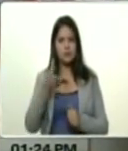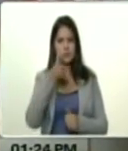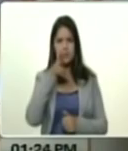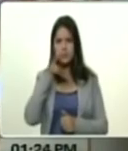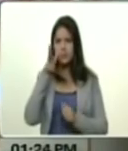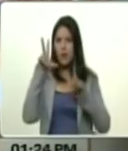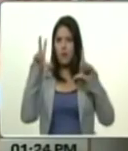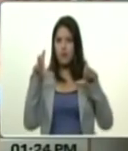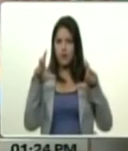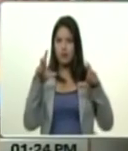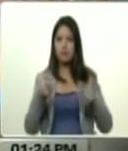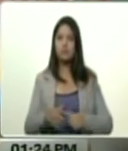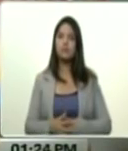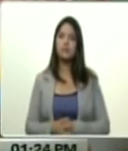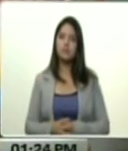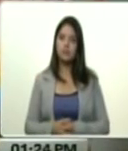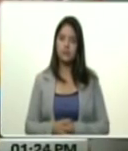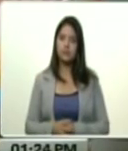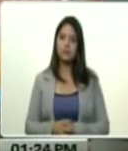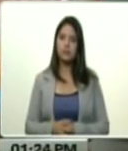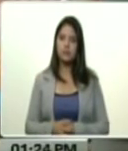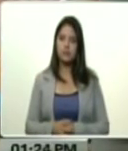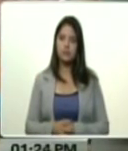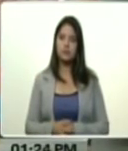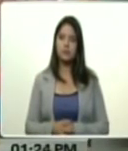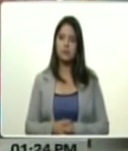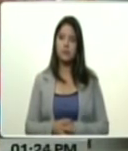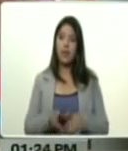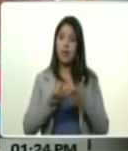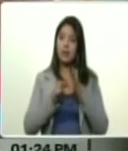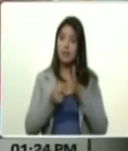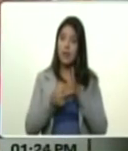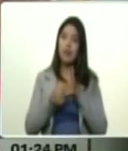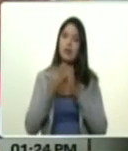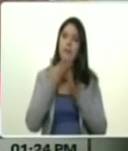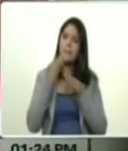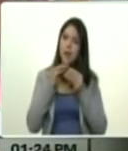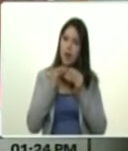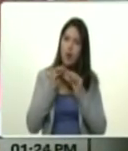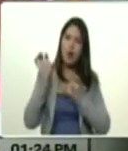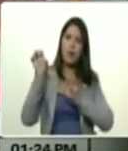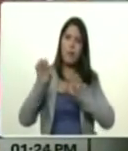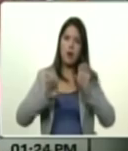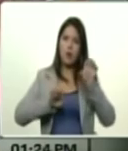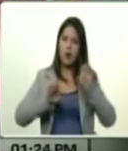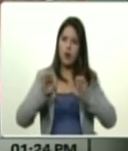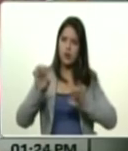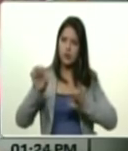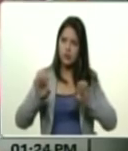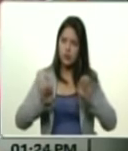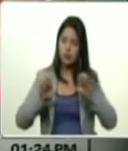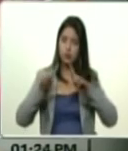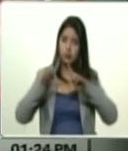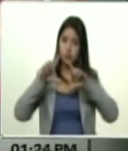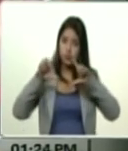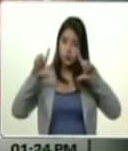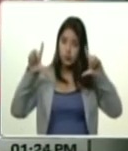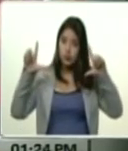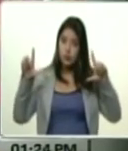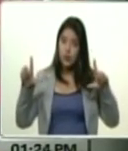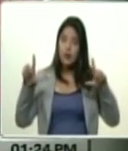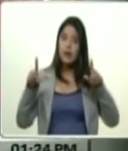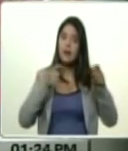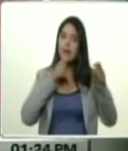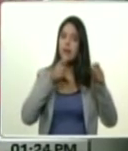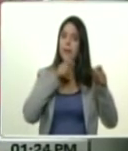estaba en el área, y a través de técnicas de mejoramiento, de evaluación y a la inspección y el